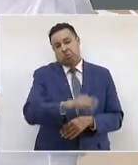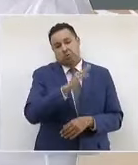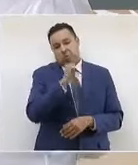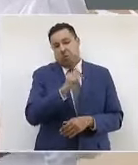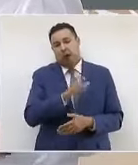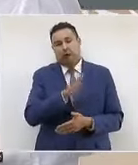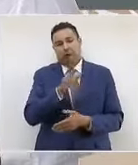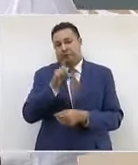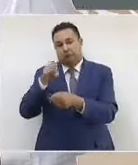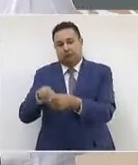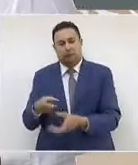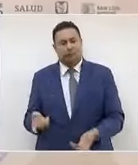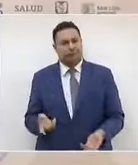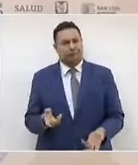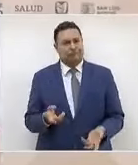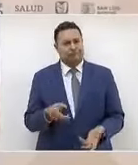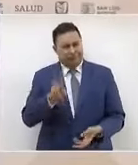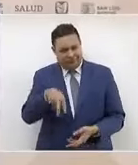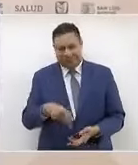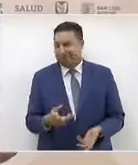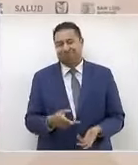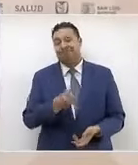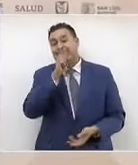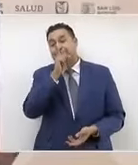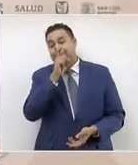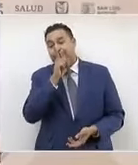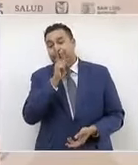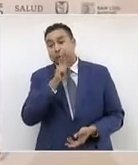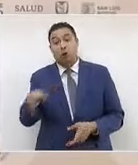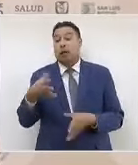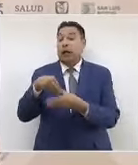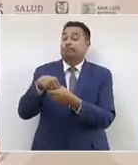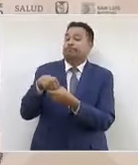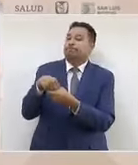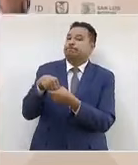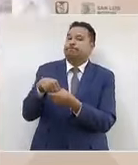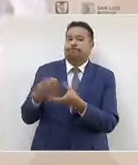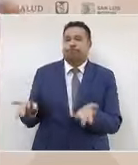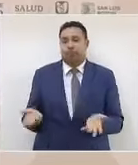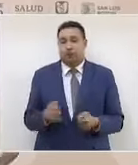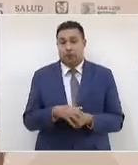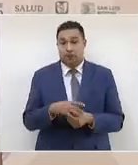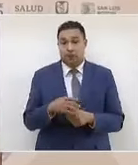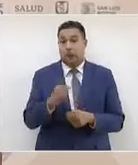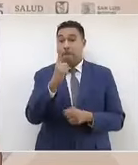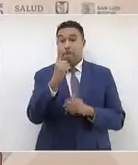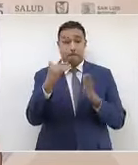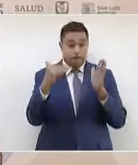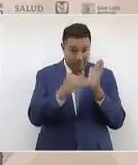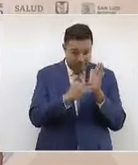No es que no pasaran el examen de admisión, es que no había cupo, no había espacios. Si presentaban 1,000